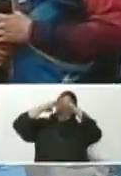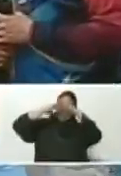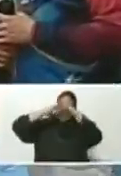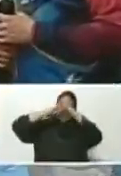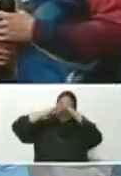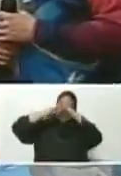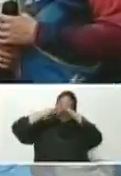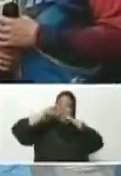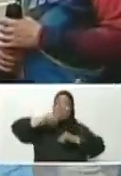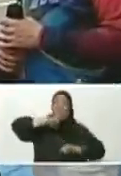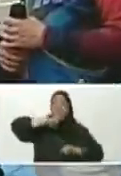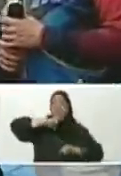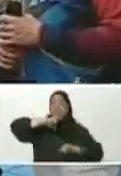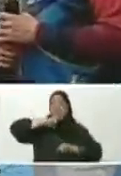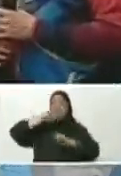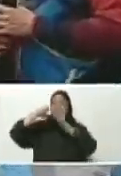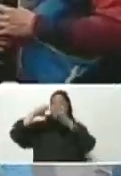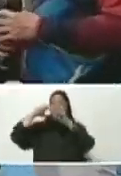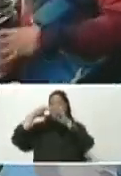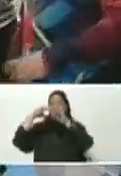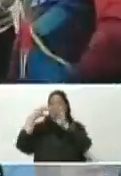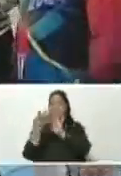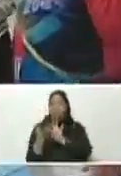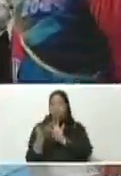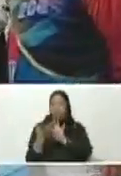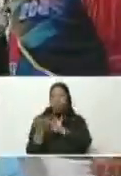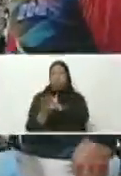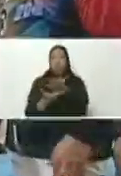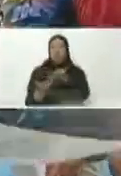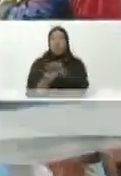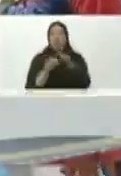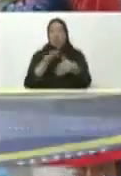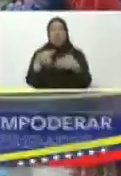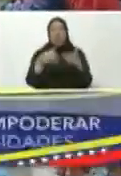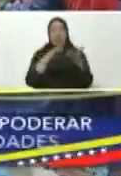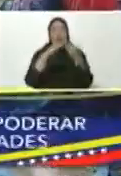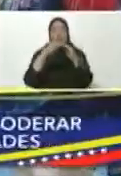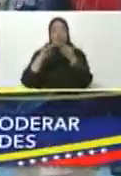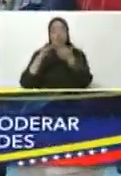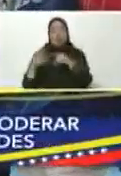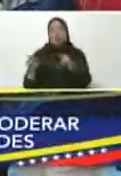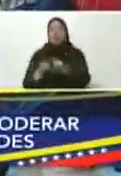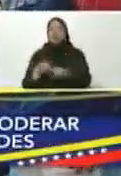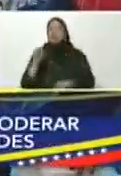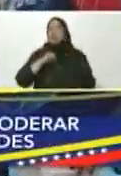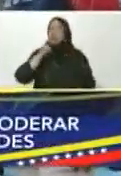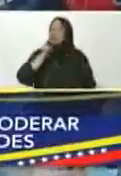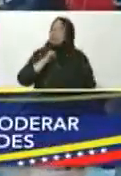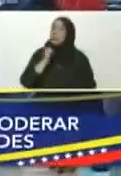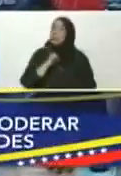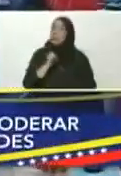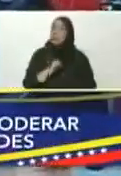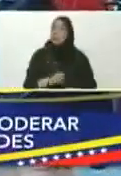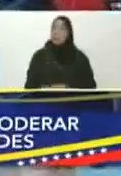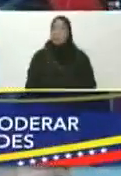tema que vi, estuve leyendo, es un problema en toda la comunidad. Así mismo, señor presidente, de